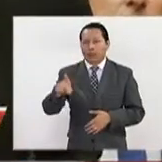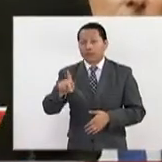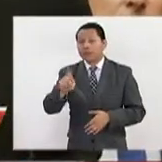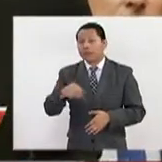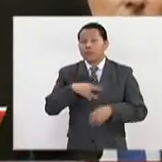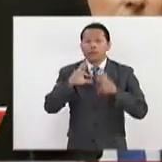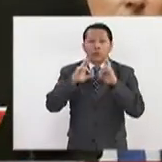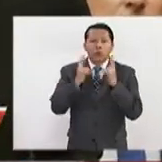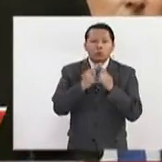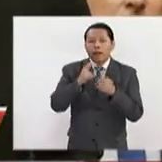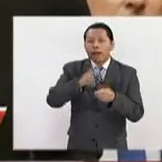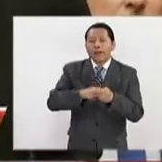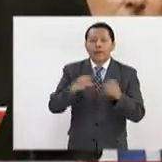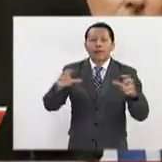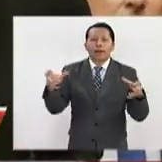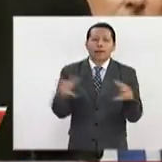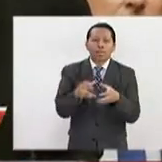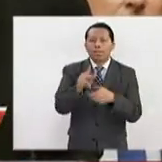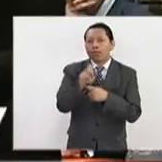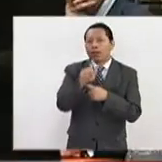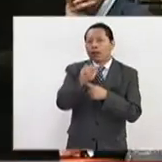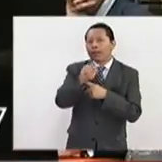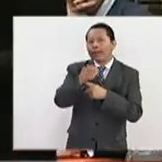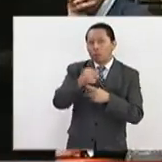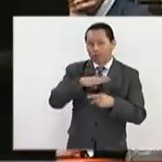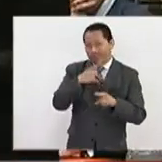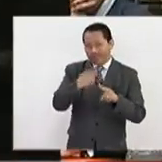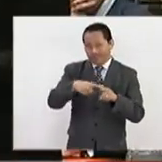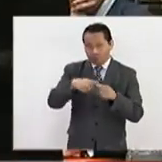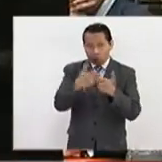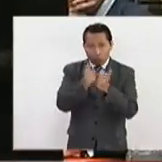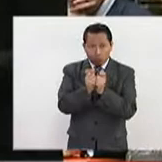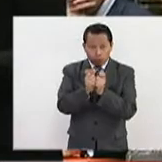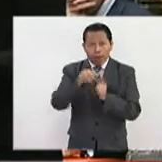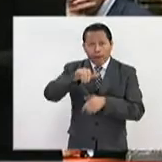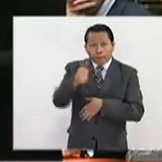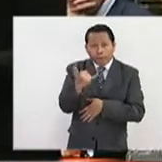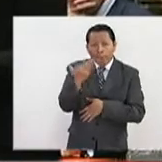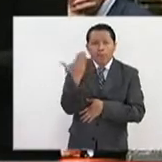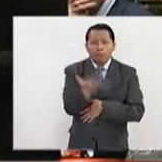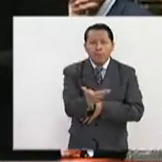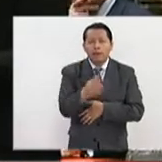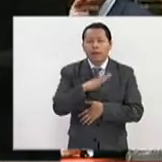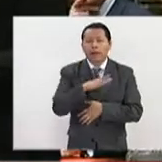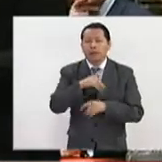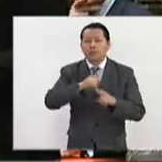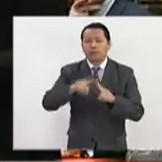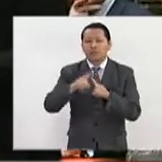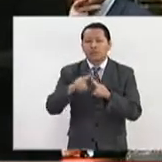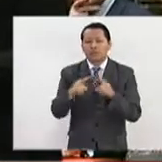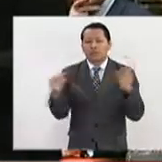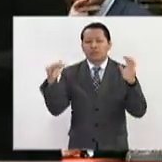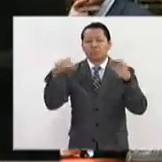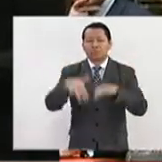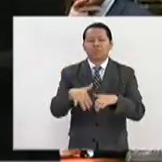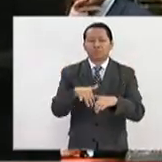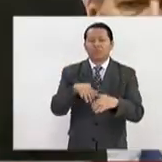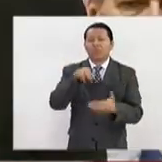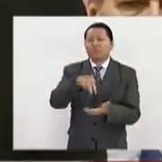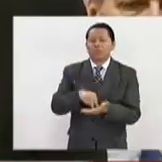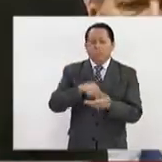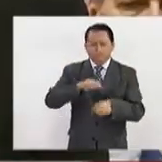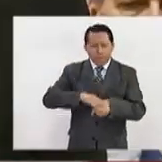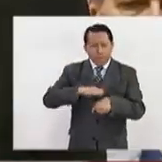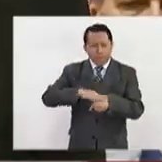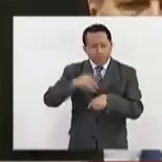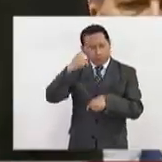reunión celebrada en el Parlamento con los dirigentes de otros partidos, May pidió a los presentes hacer más para frenar